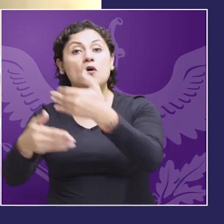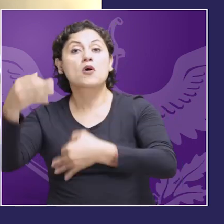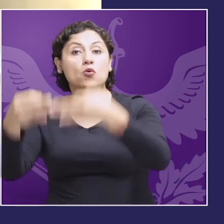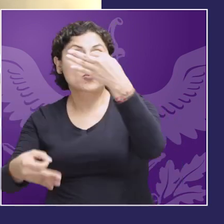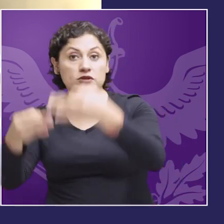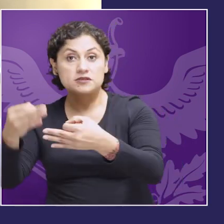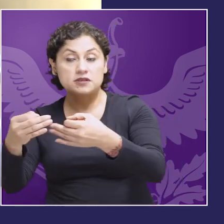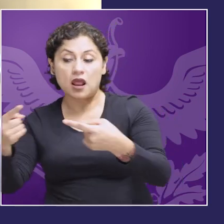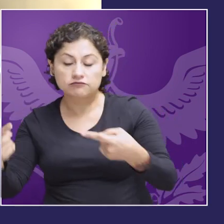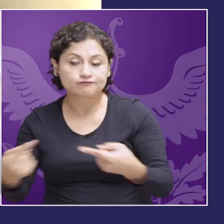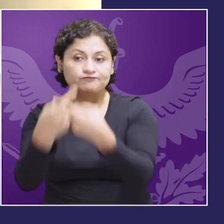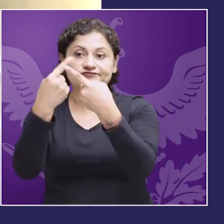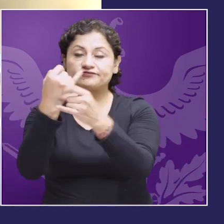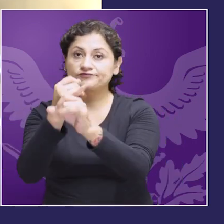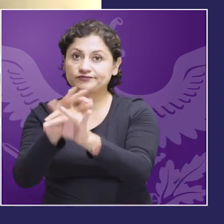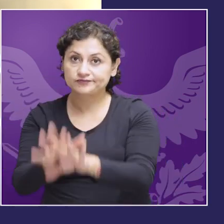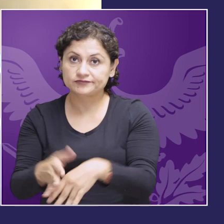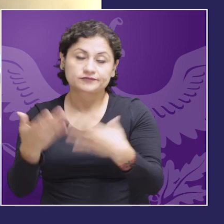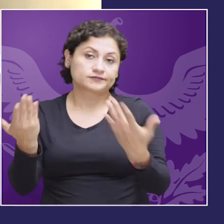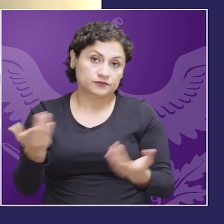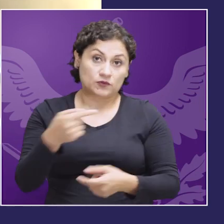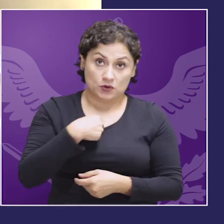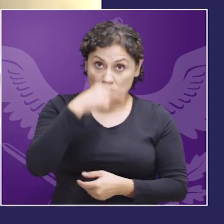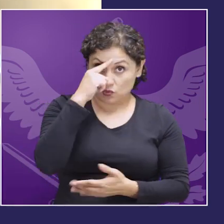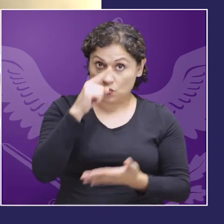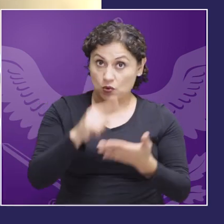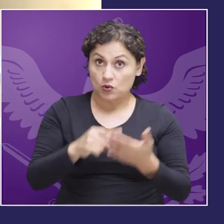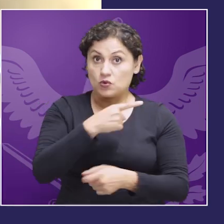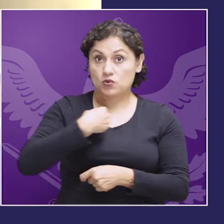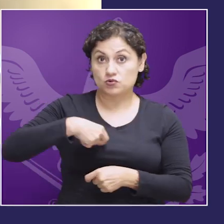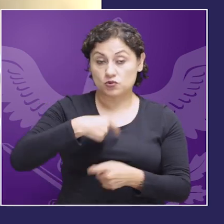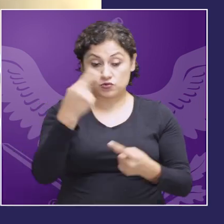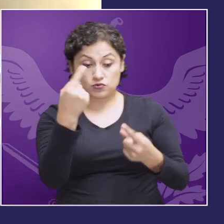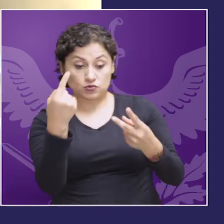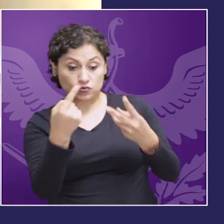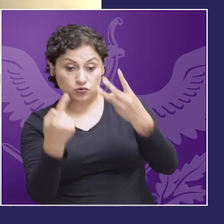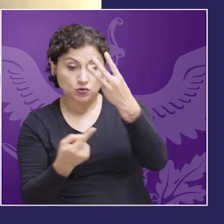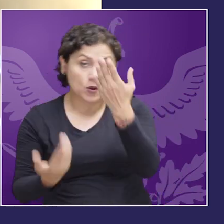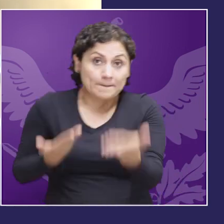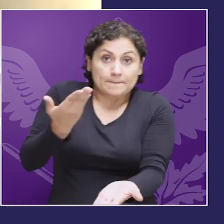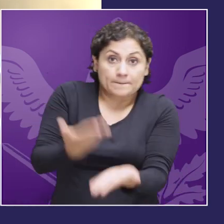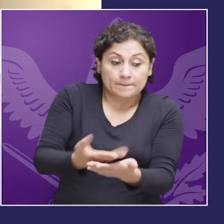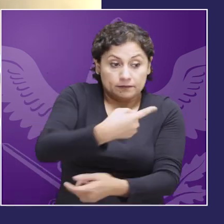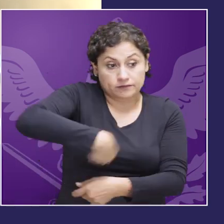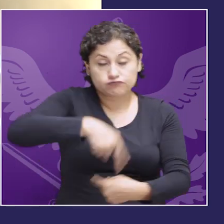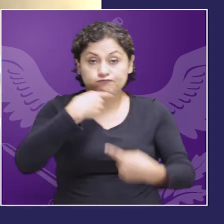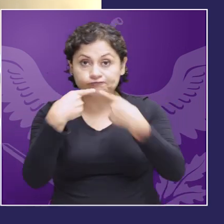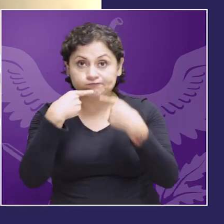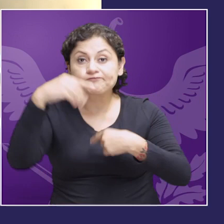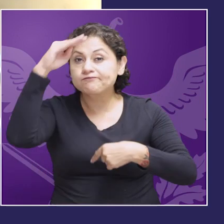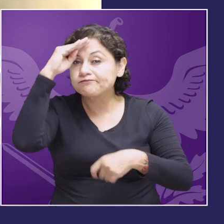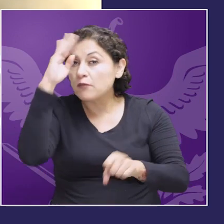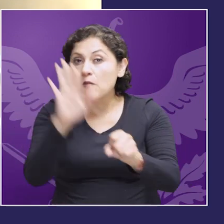casos judicializados, no coincidían los datos. Y bueno, me parece que esto es un tema que estamos colocando aquí